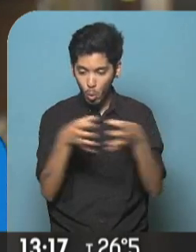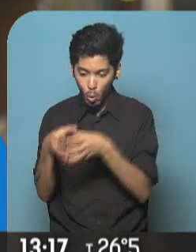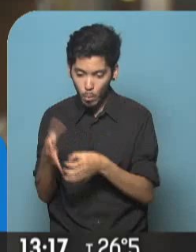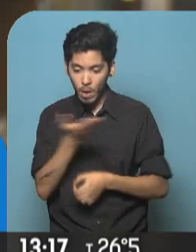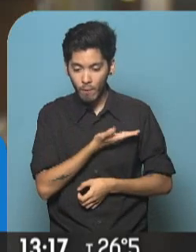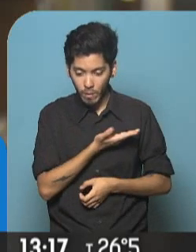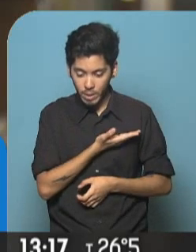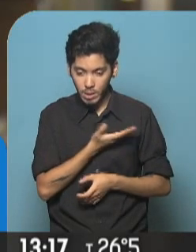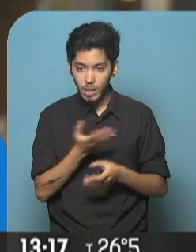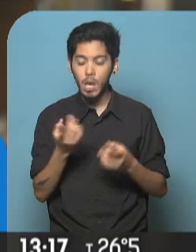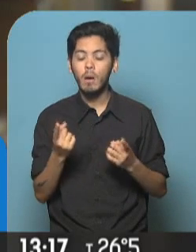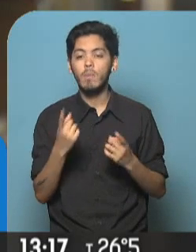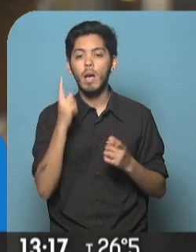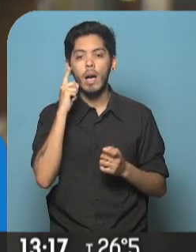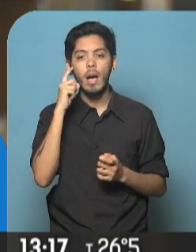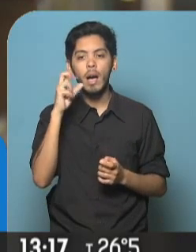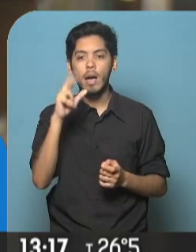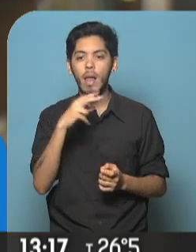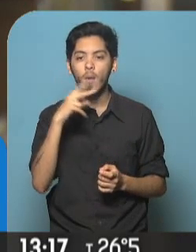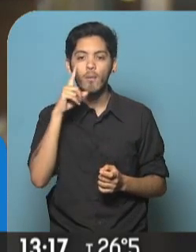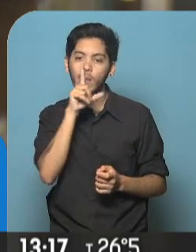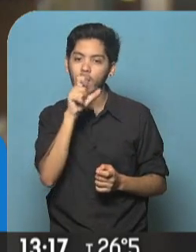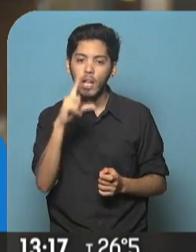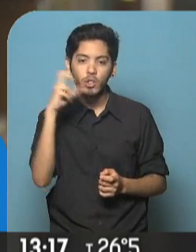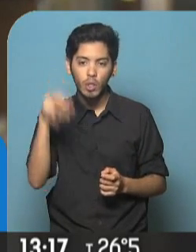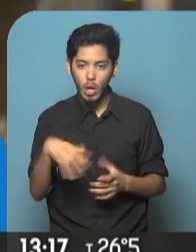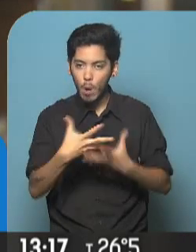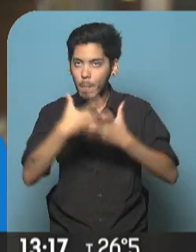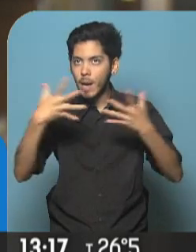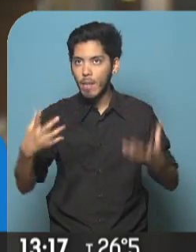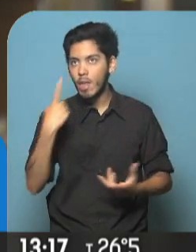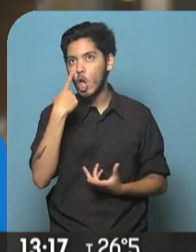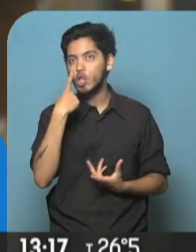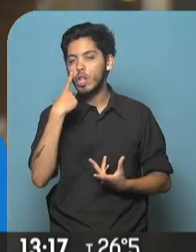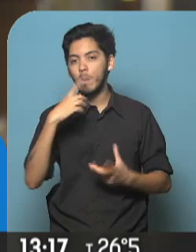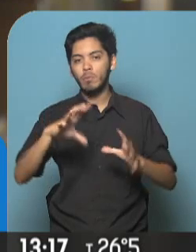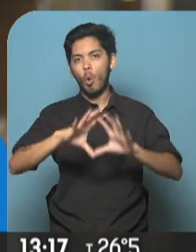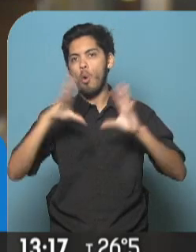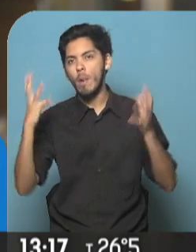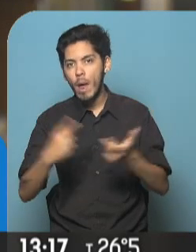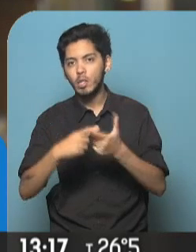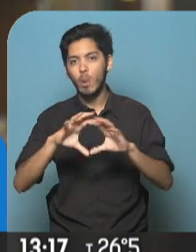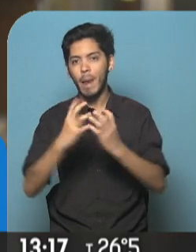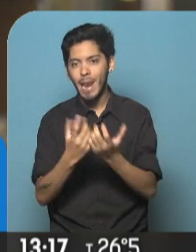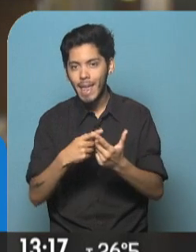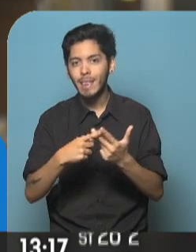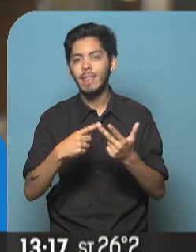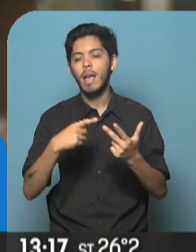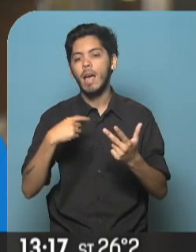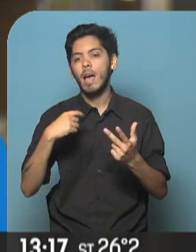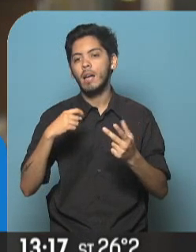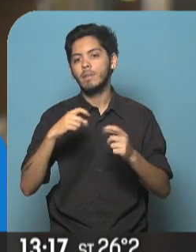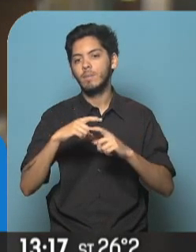que es lo que describe lo más grande que conocemos en el universo las galaxias los planetas etcétera y